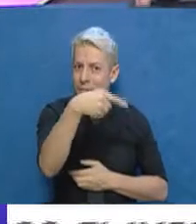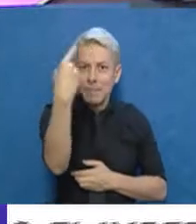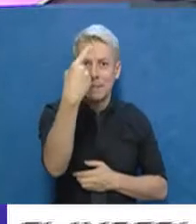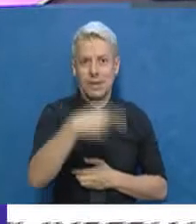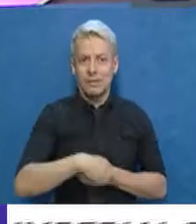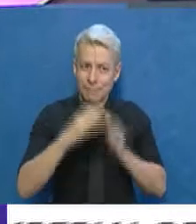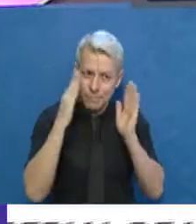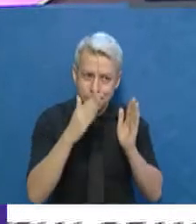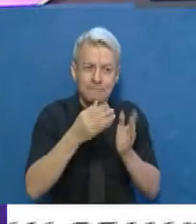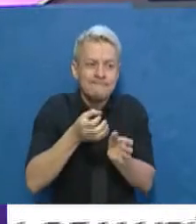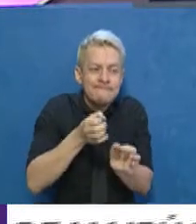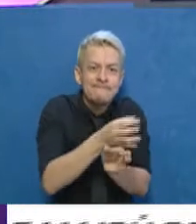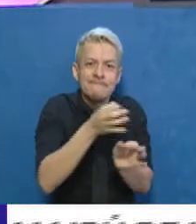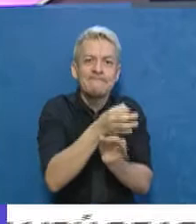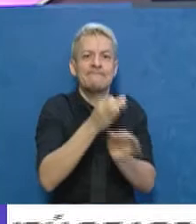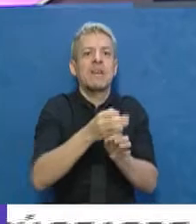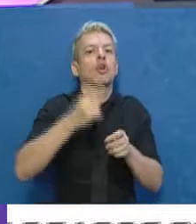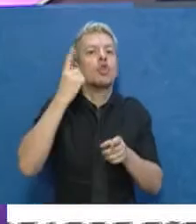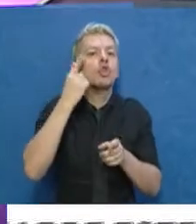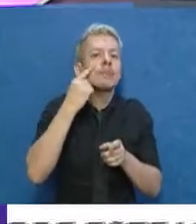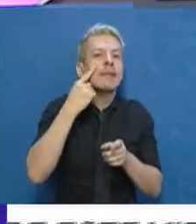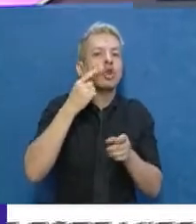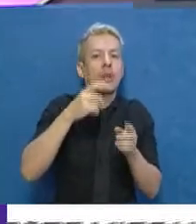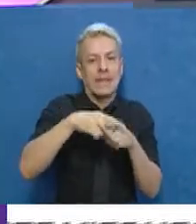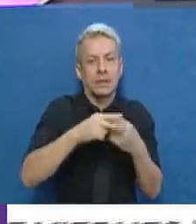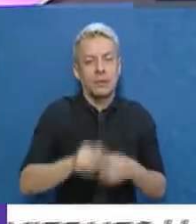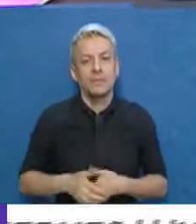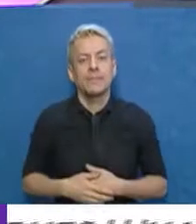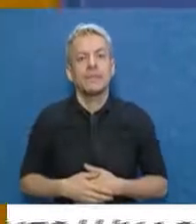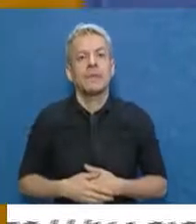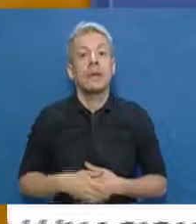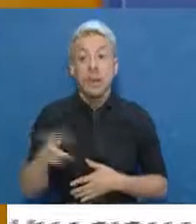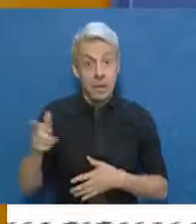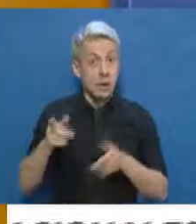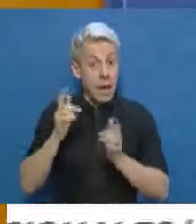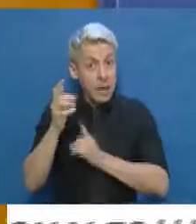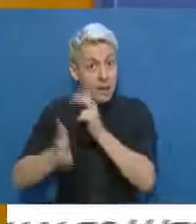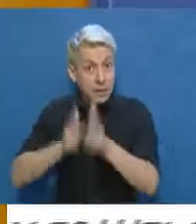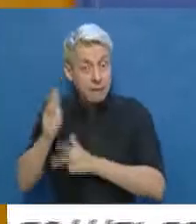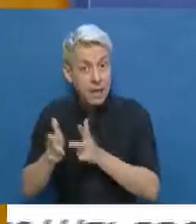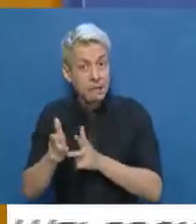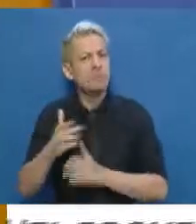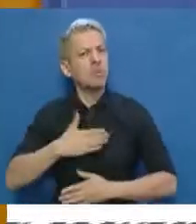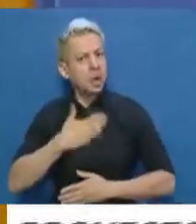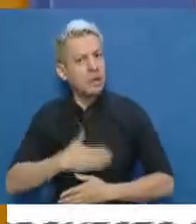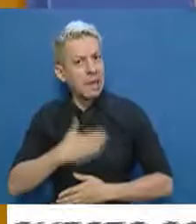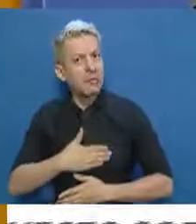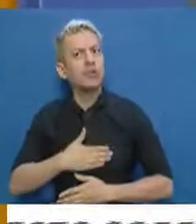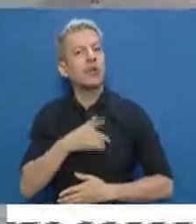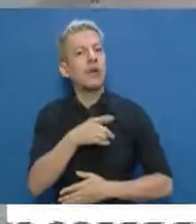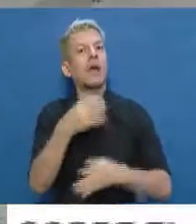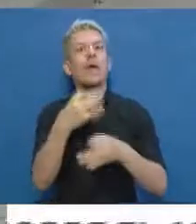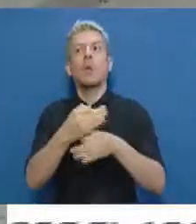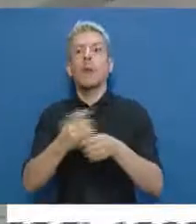ver con los conocimientos técnicos. Hablaron, se mostraron muy contentos de volver